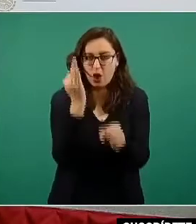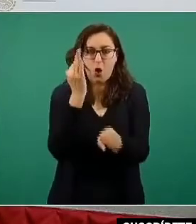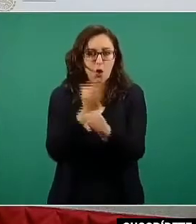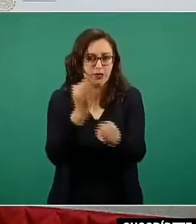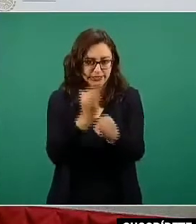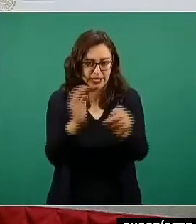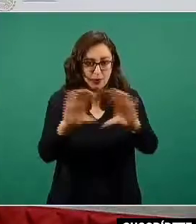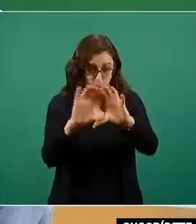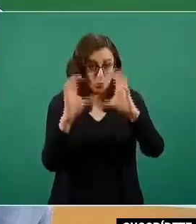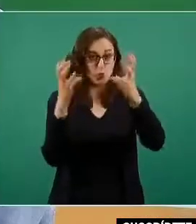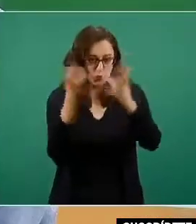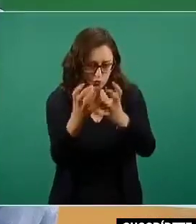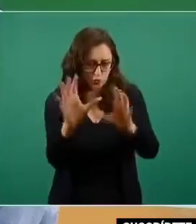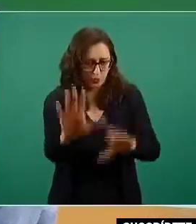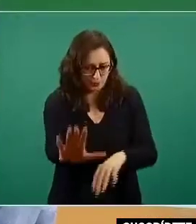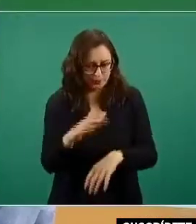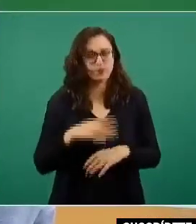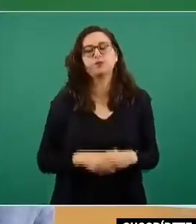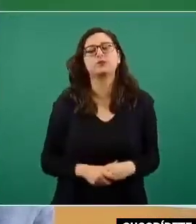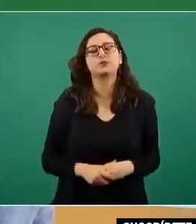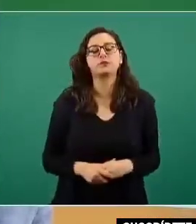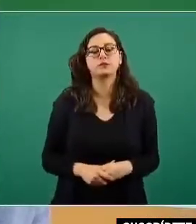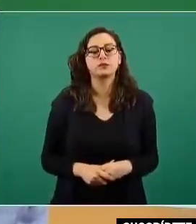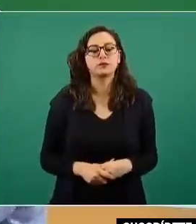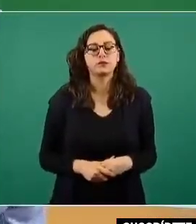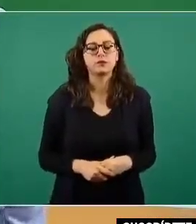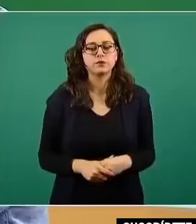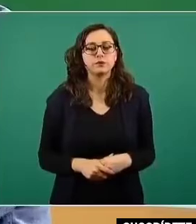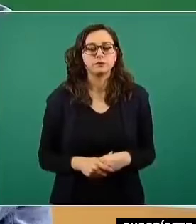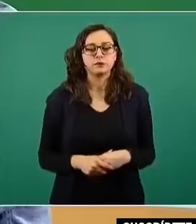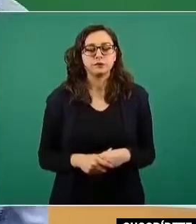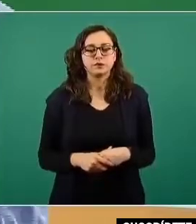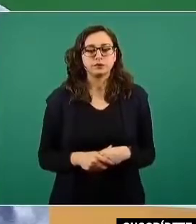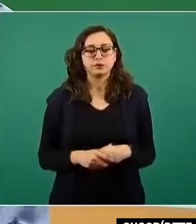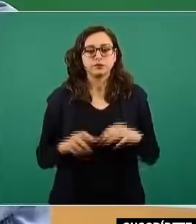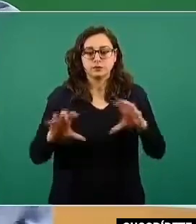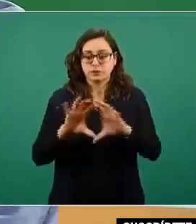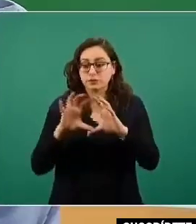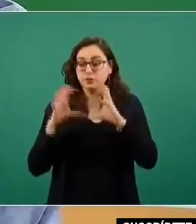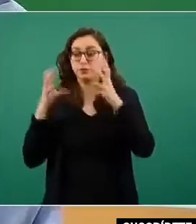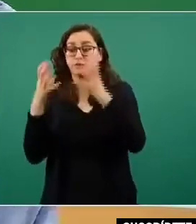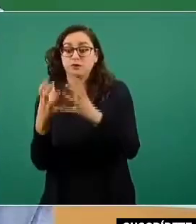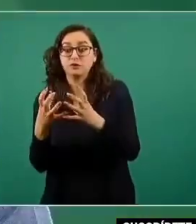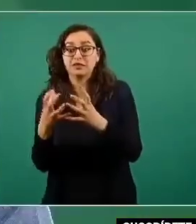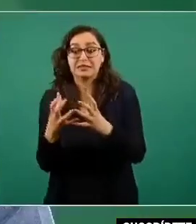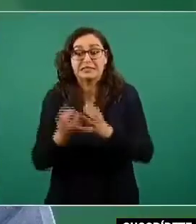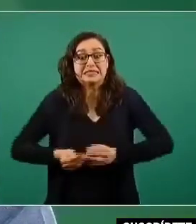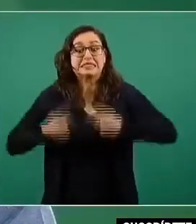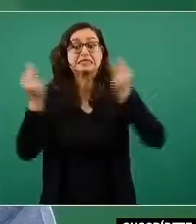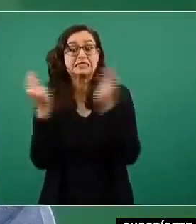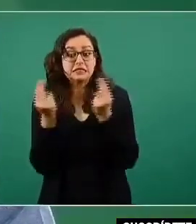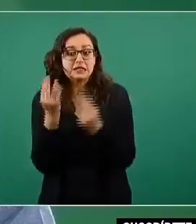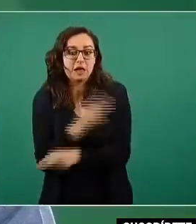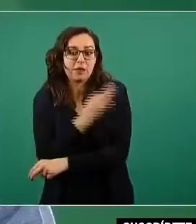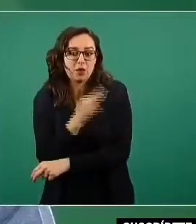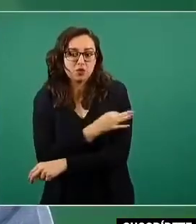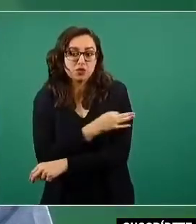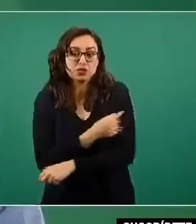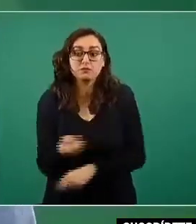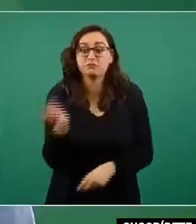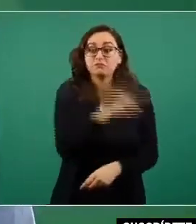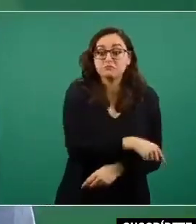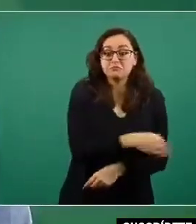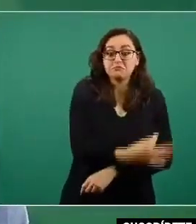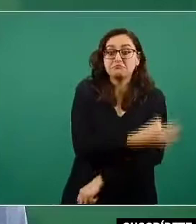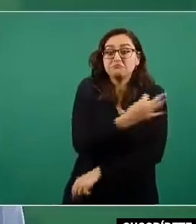La oferta, es decir, la cantidad de vacunas, claramente es menor que la demanda, la necesidad de vacunas. Y como